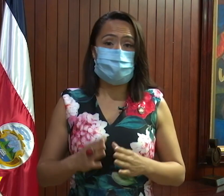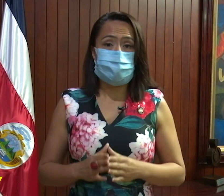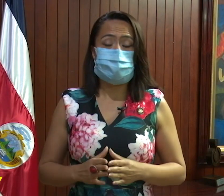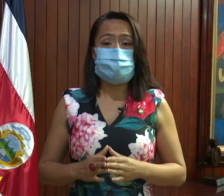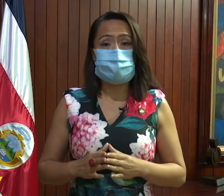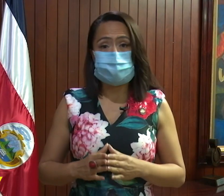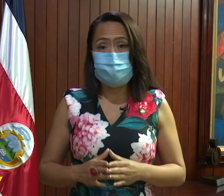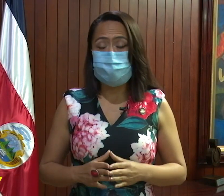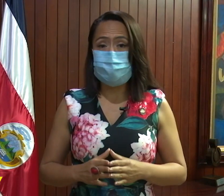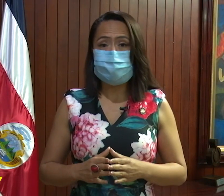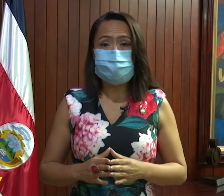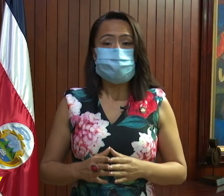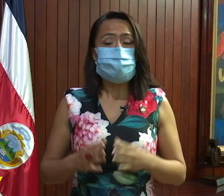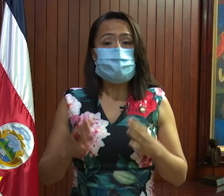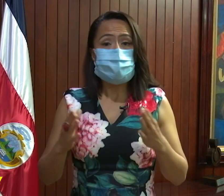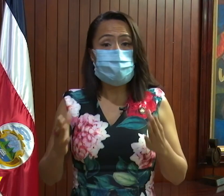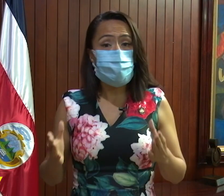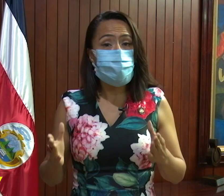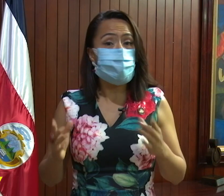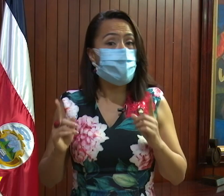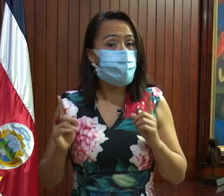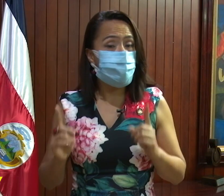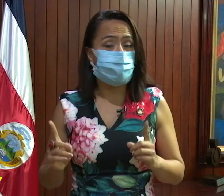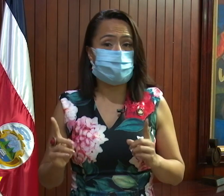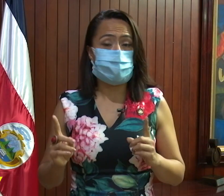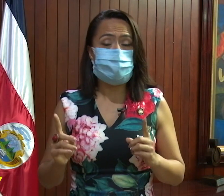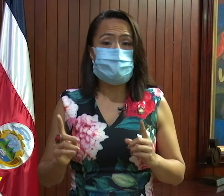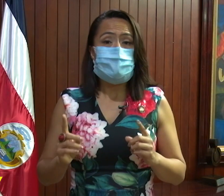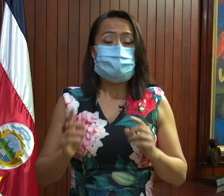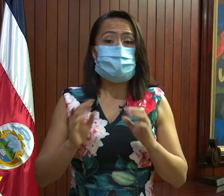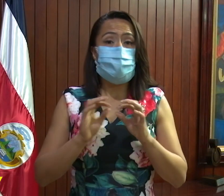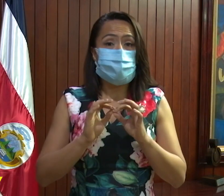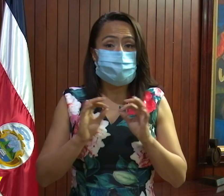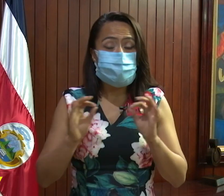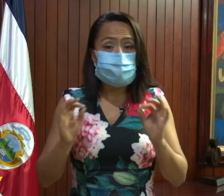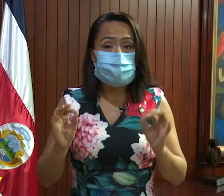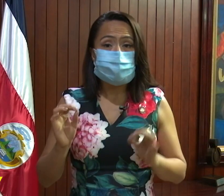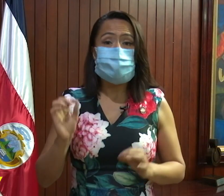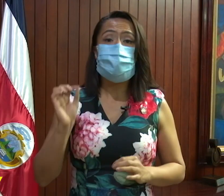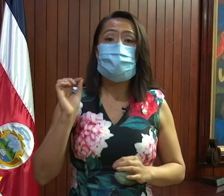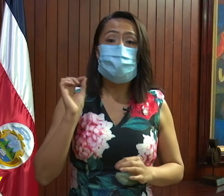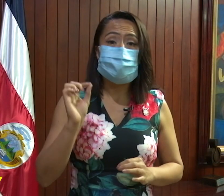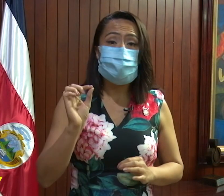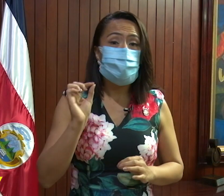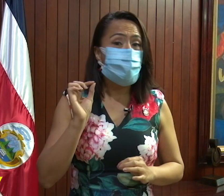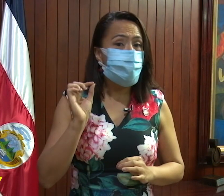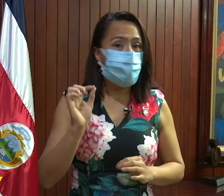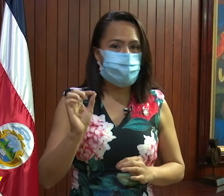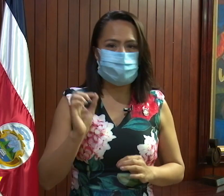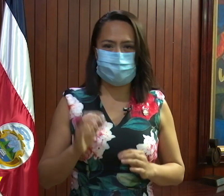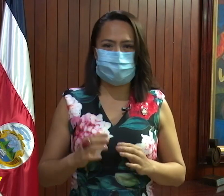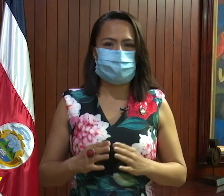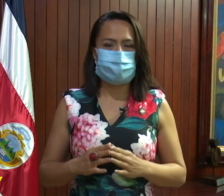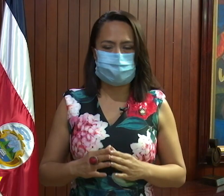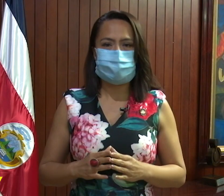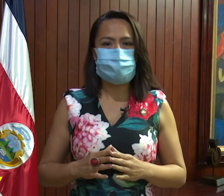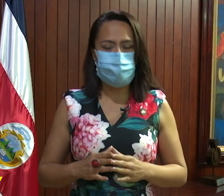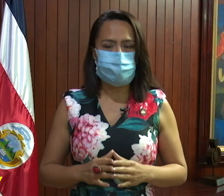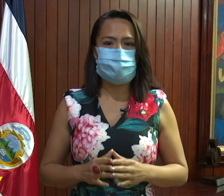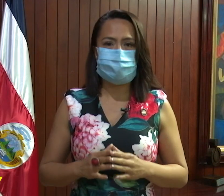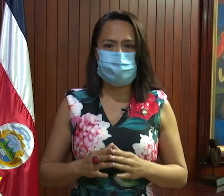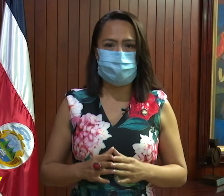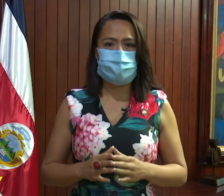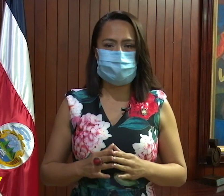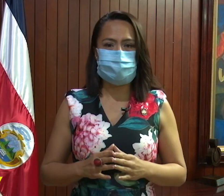a la presidencia de la comisión incluso la posibilidad de durante ese día desconvocar todos los proyectos de la agenda de